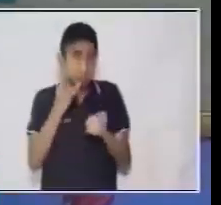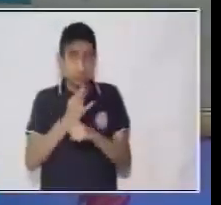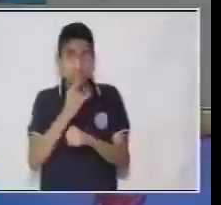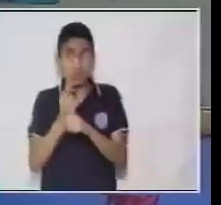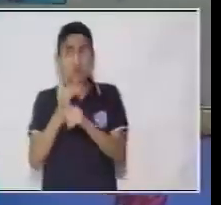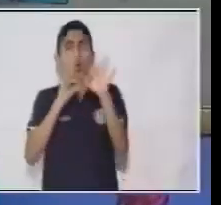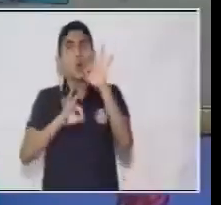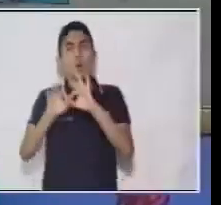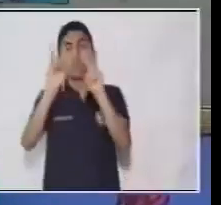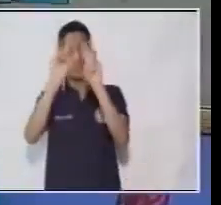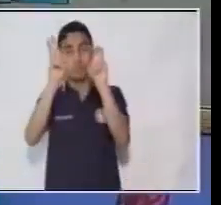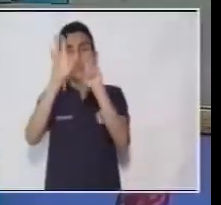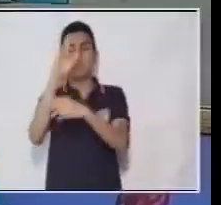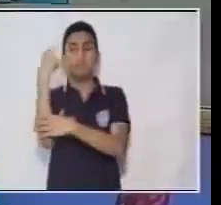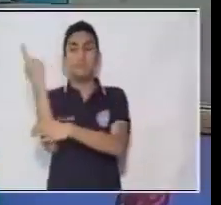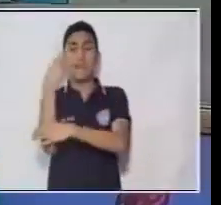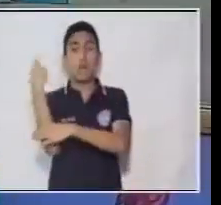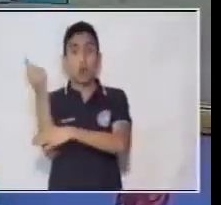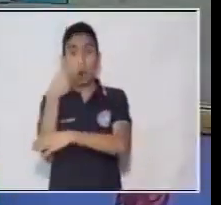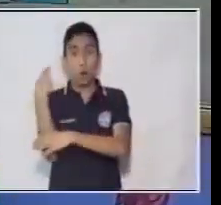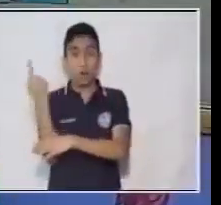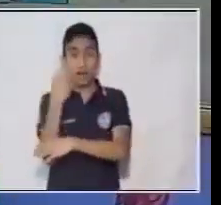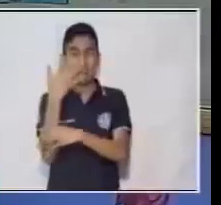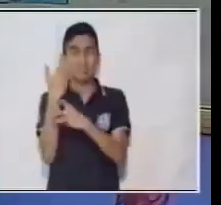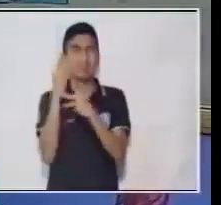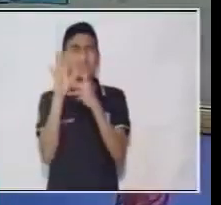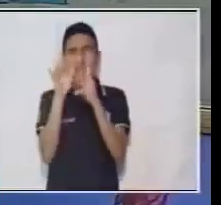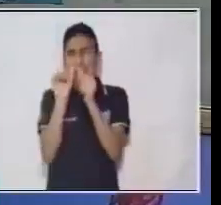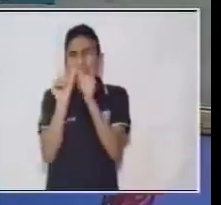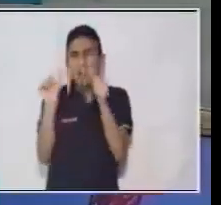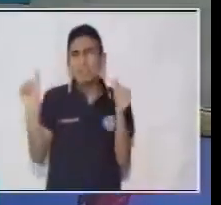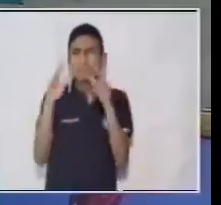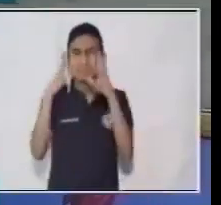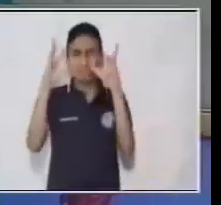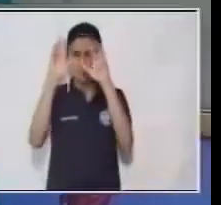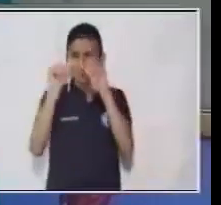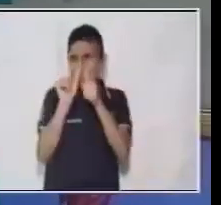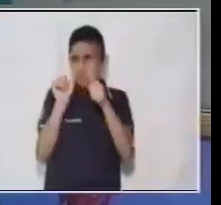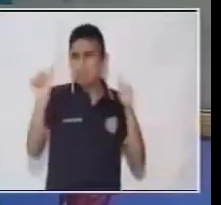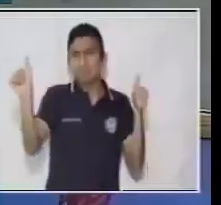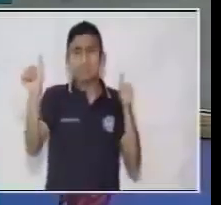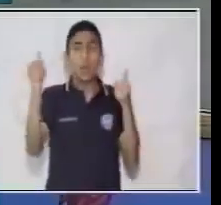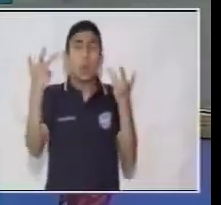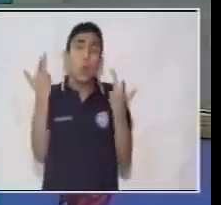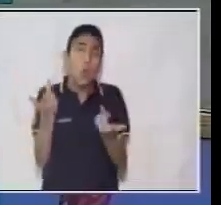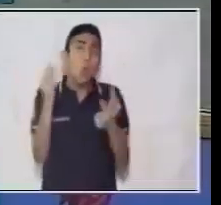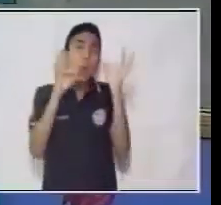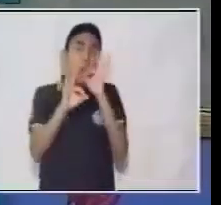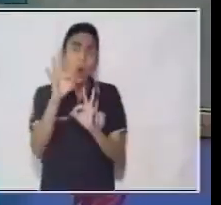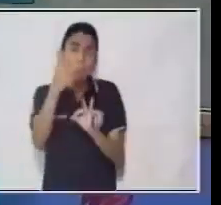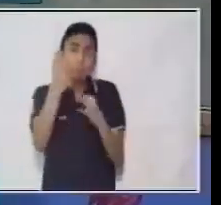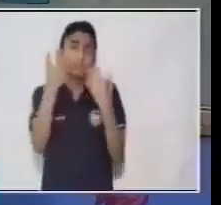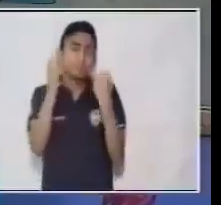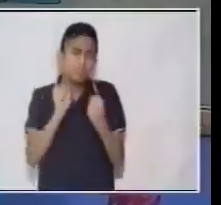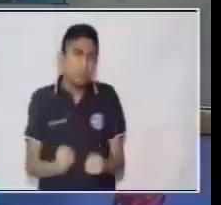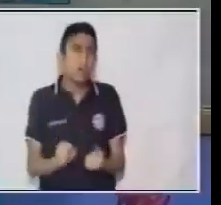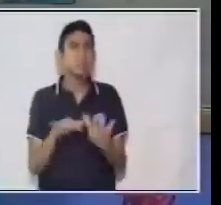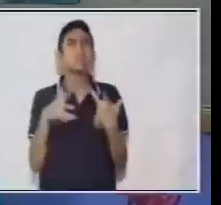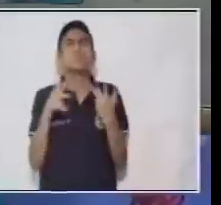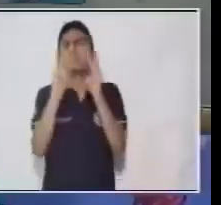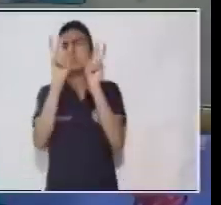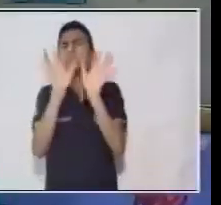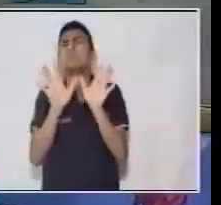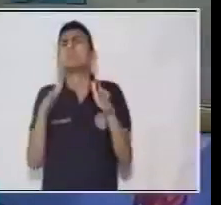un helicóptero cuando la distancia es muy grande. O podríamos